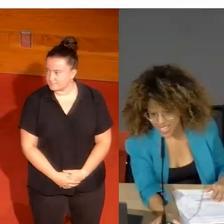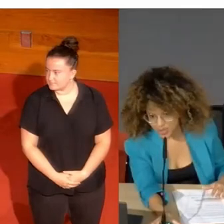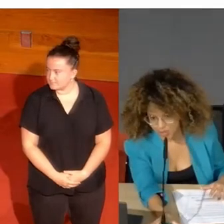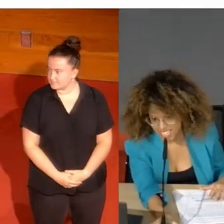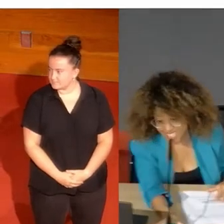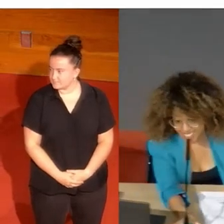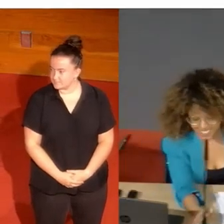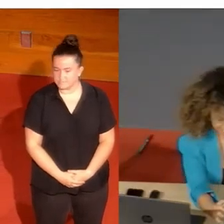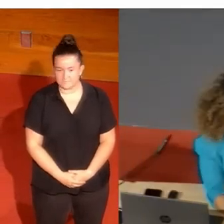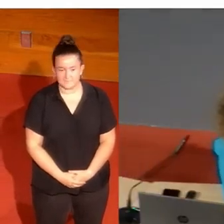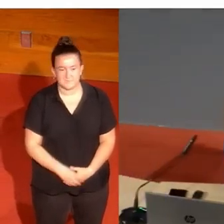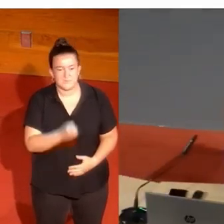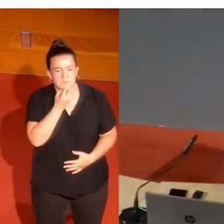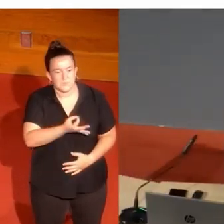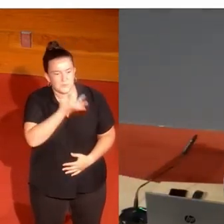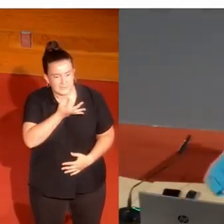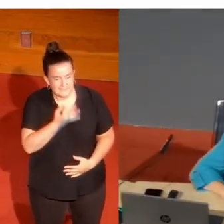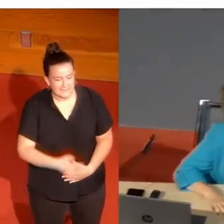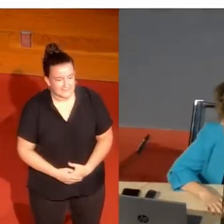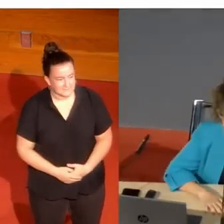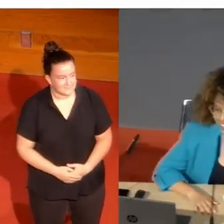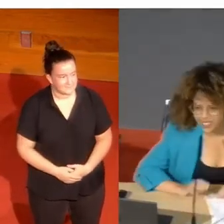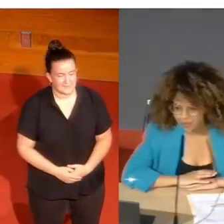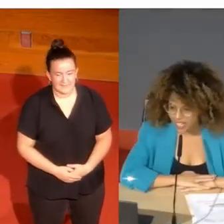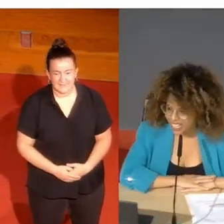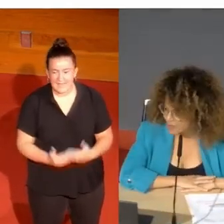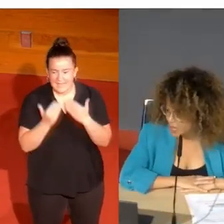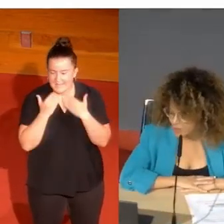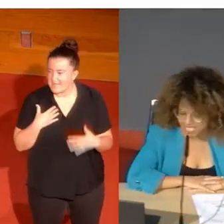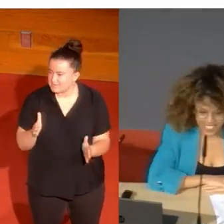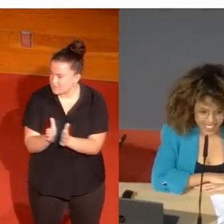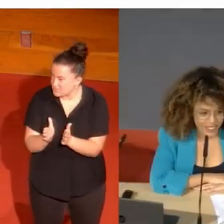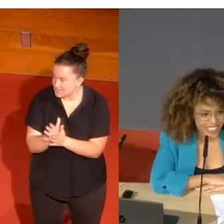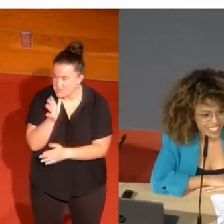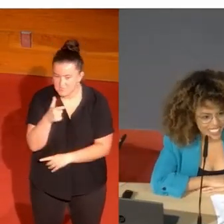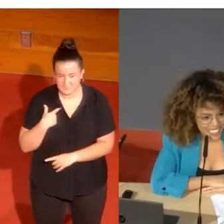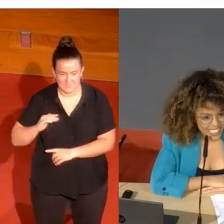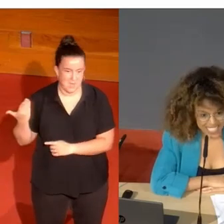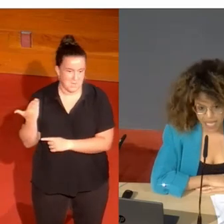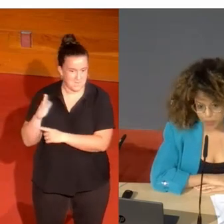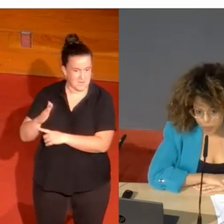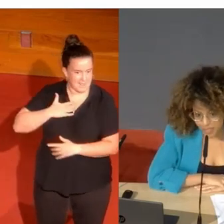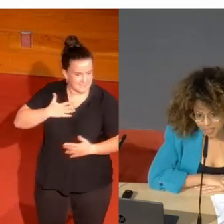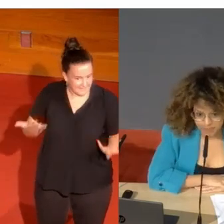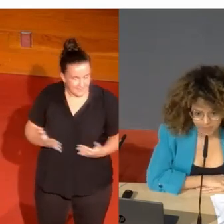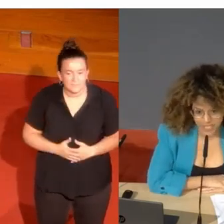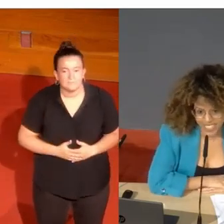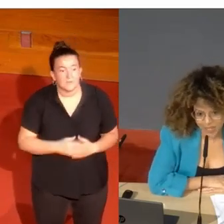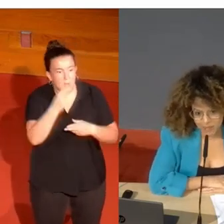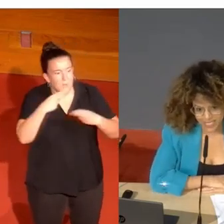gracias buenas tardes Eh muchas gracias compañero por la por la presentación gracias al